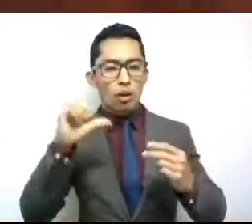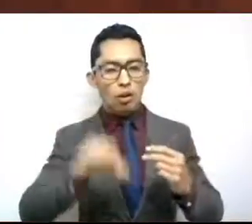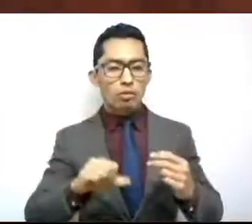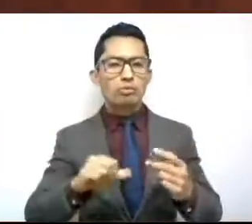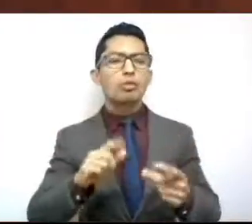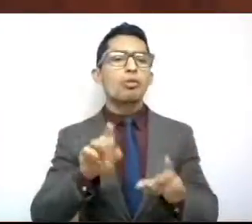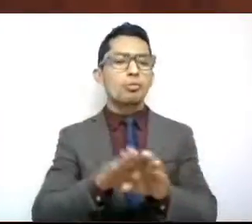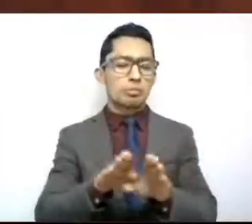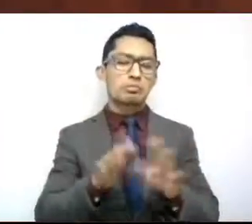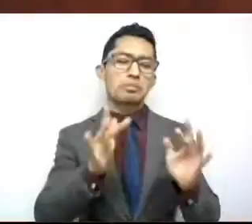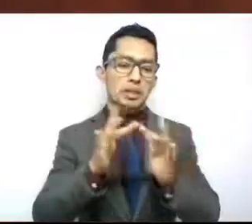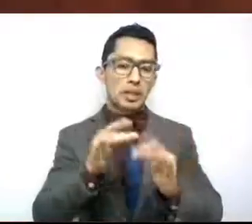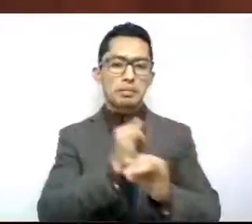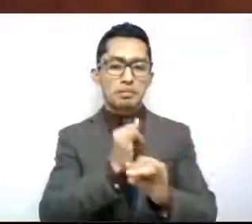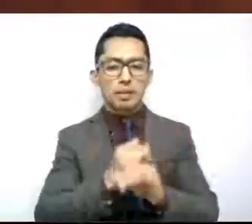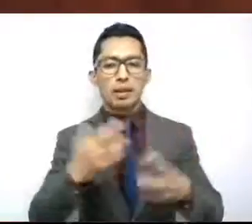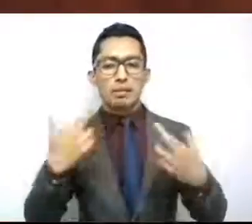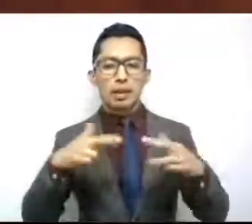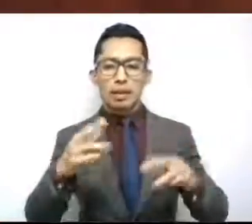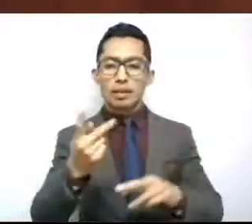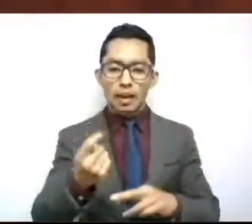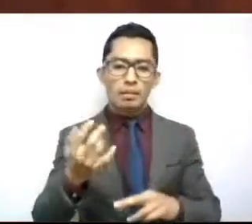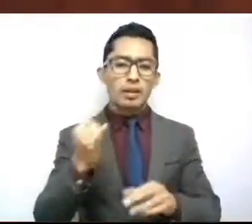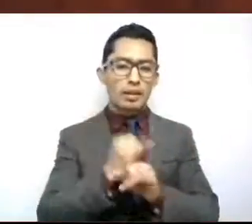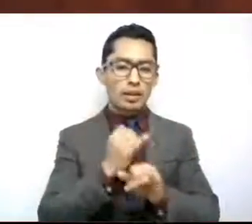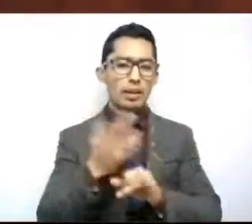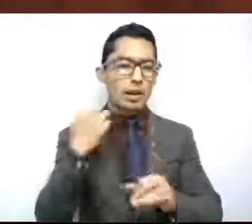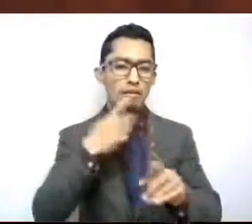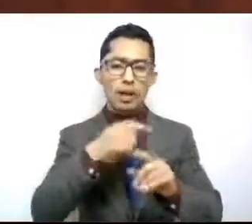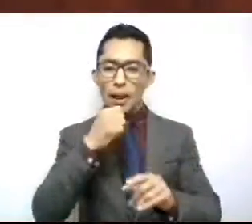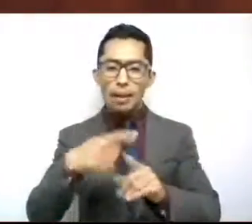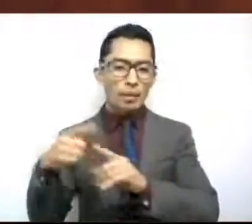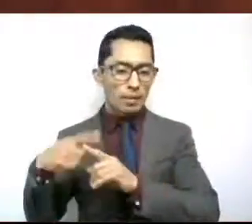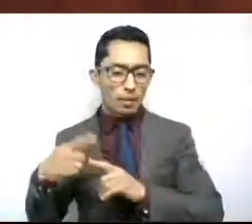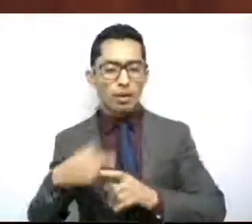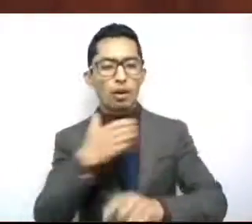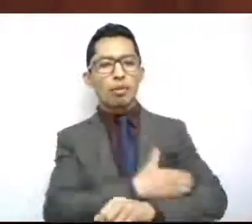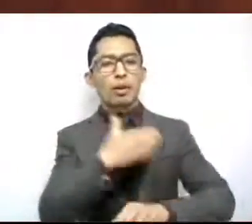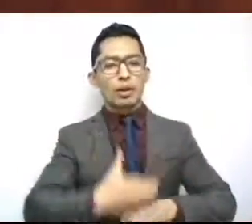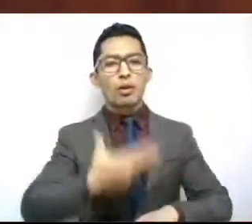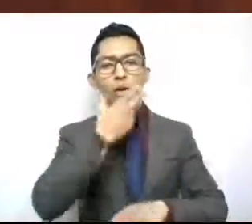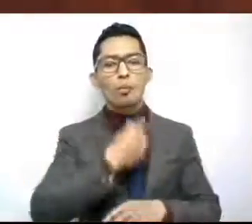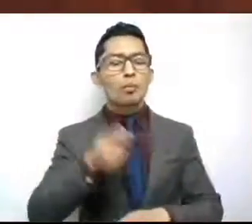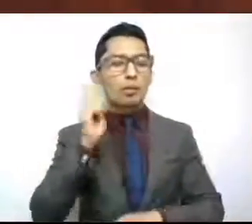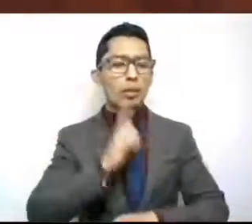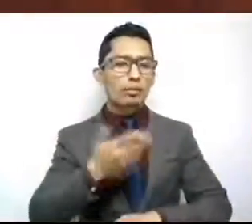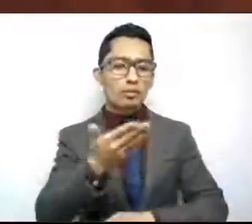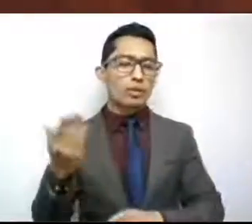sociales, representantes de los medios de comunicación, compañeras y compañeros diputados.